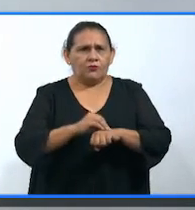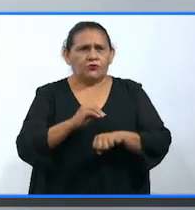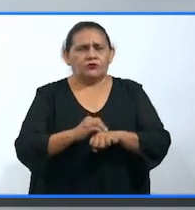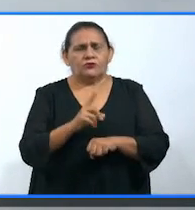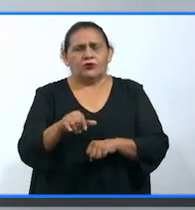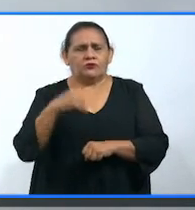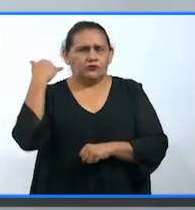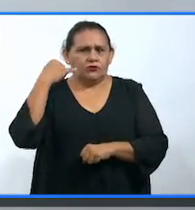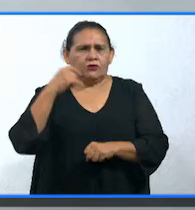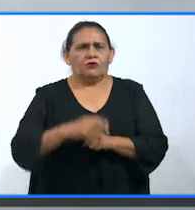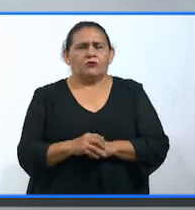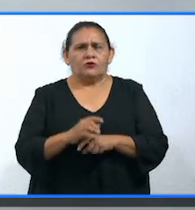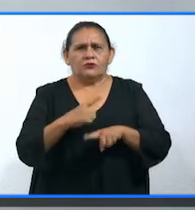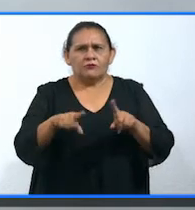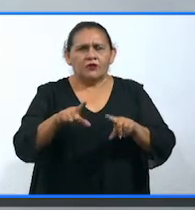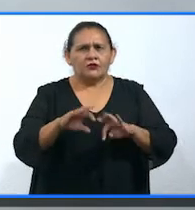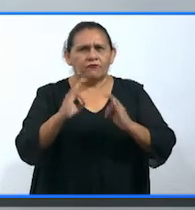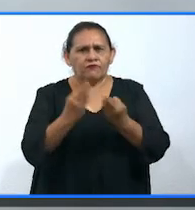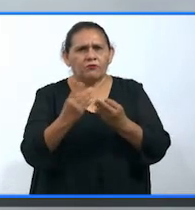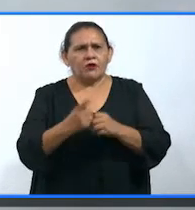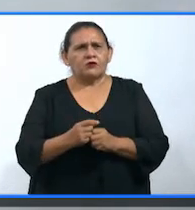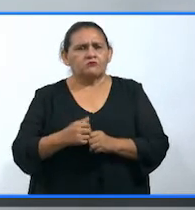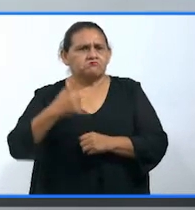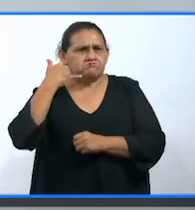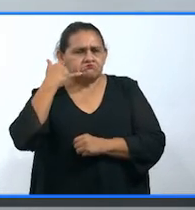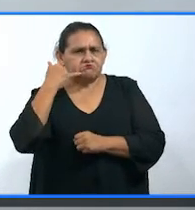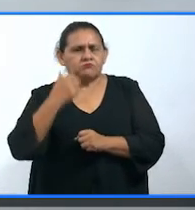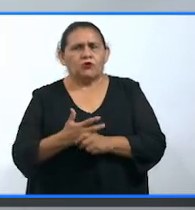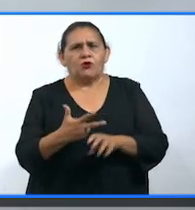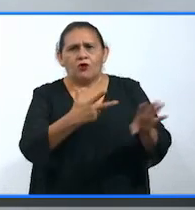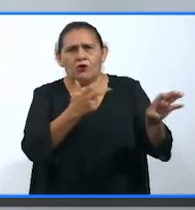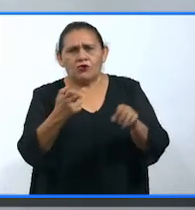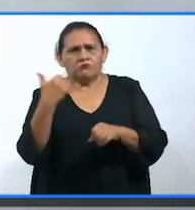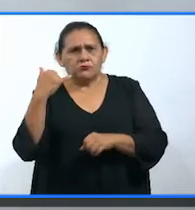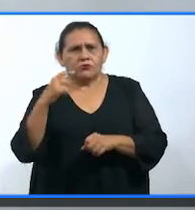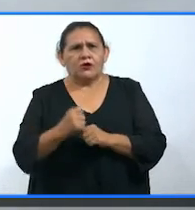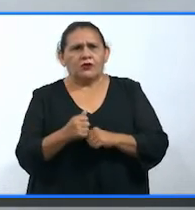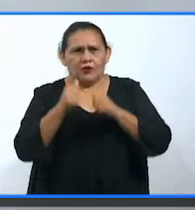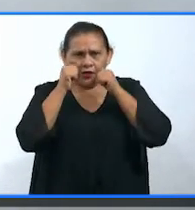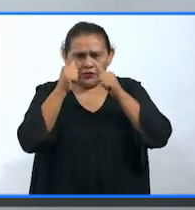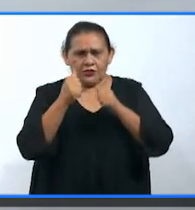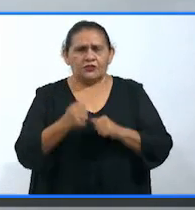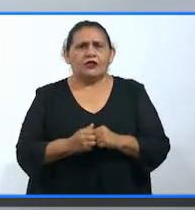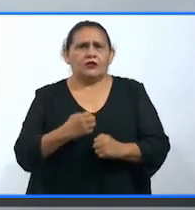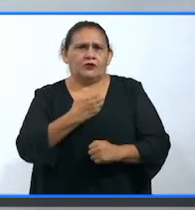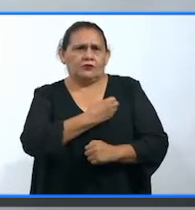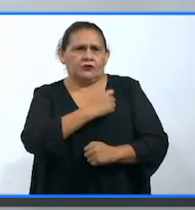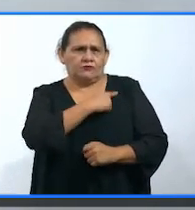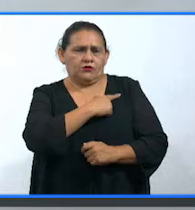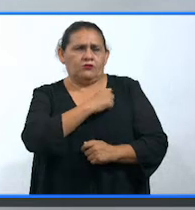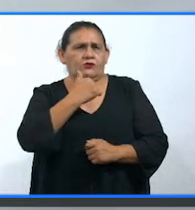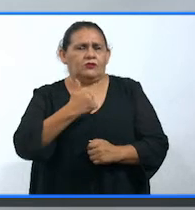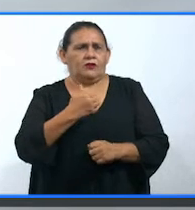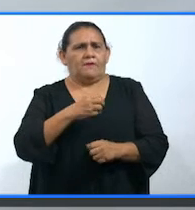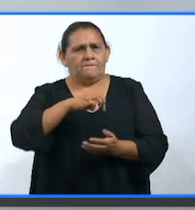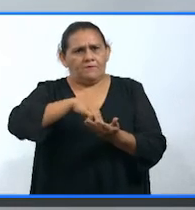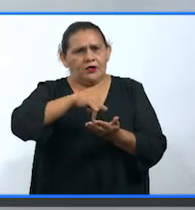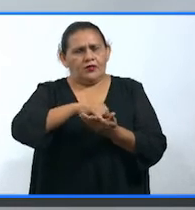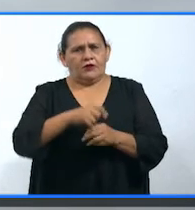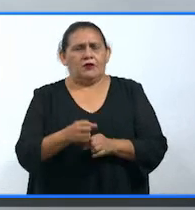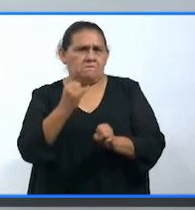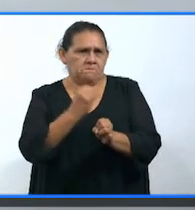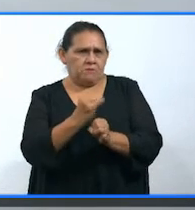disposición de los yucatecos diversos canales. La línea telefónica 800 Yucatán atiende en español y en maya. La página de internet